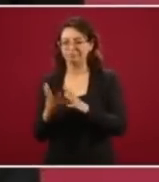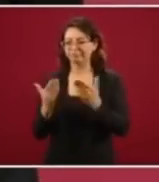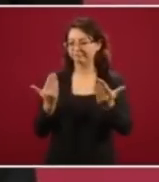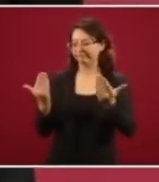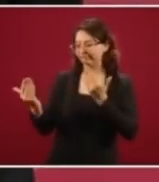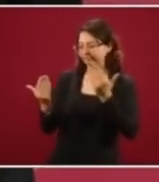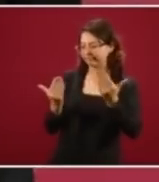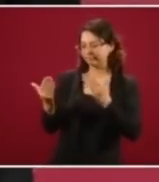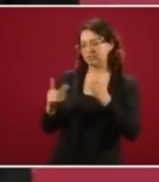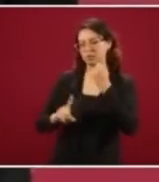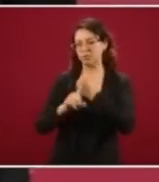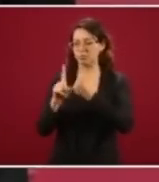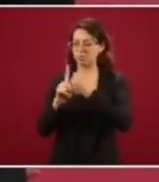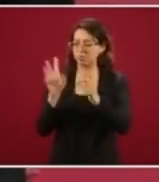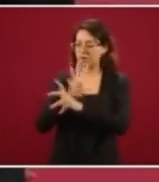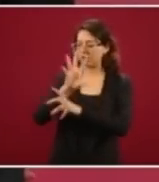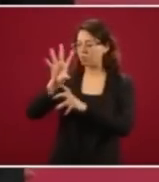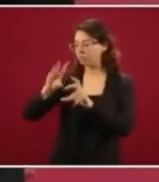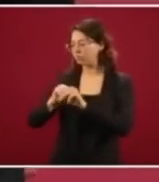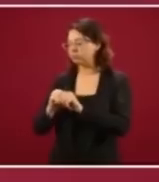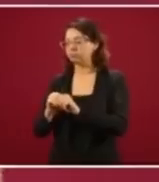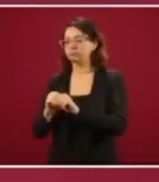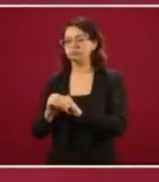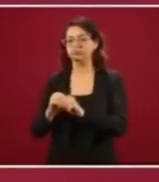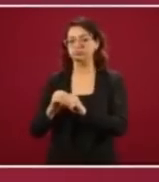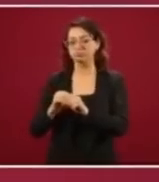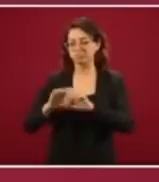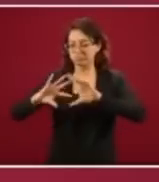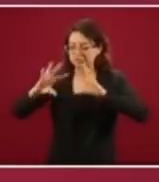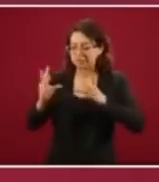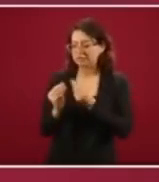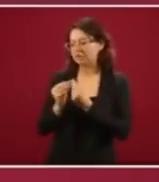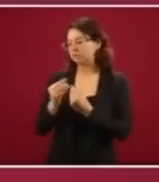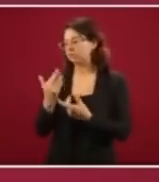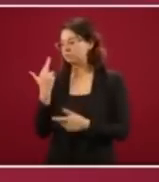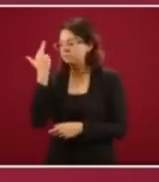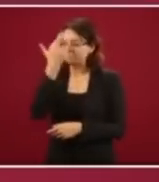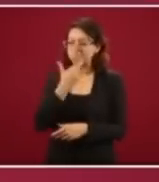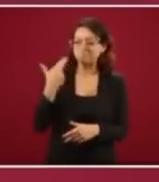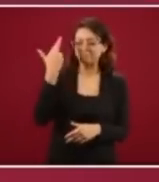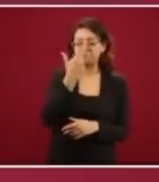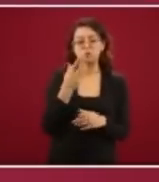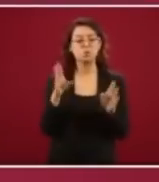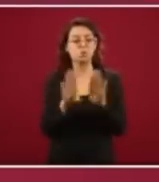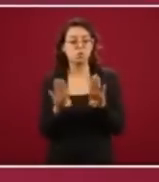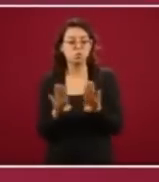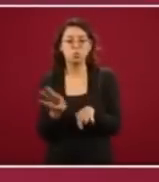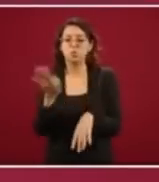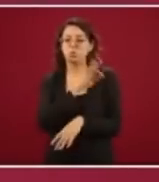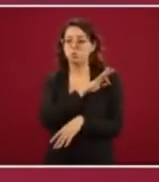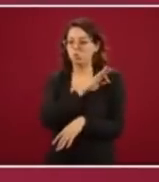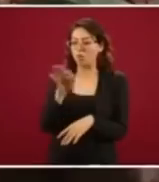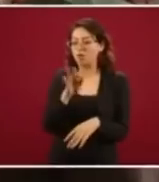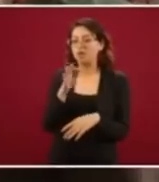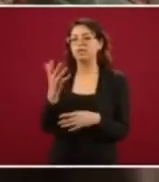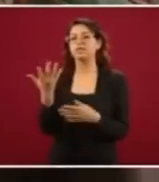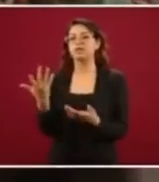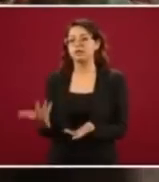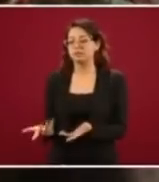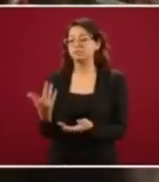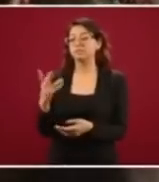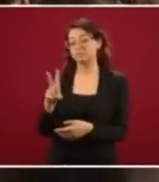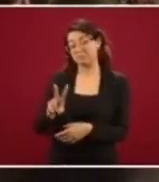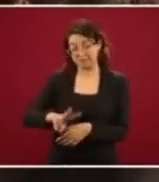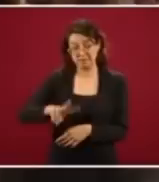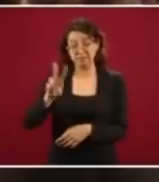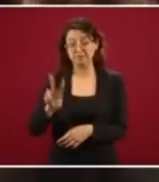manera más, digamos, integral para ver qué posibilidades existen de ver un mecanismo en